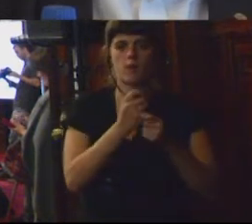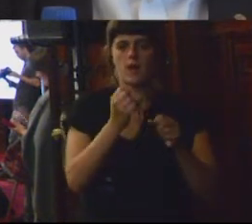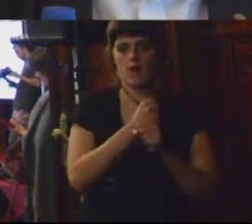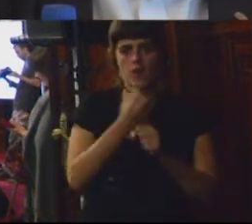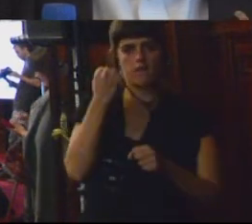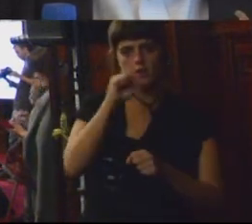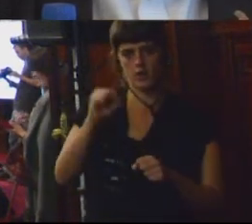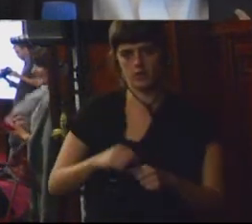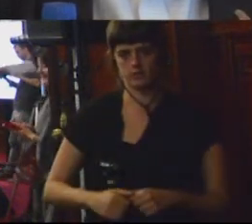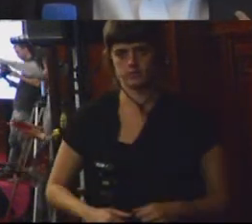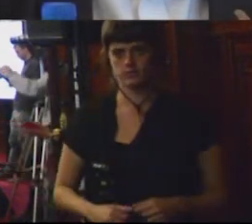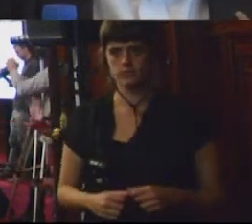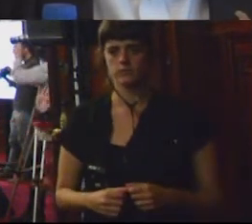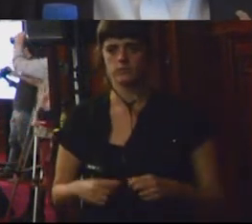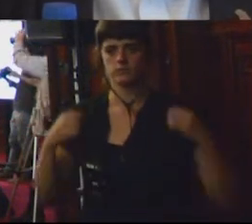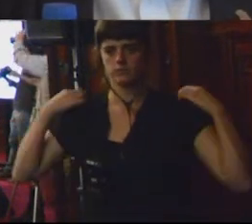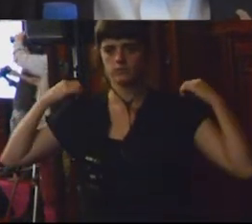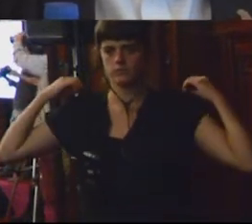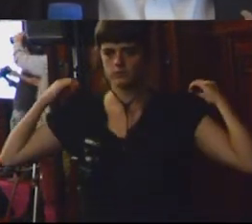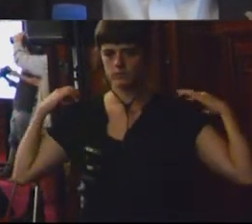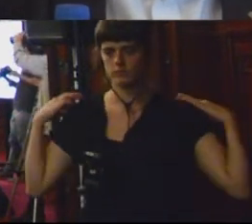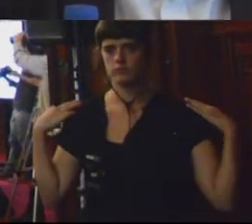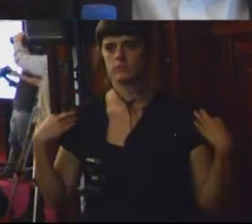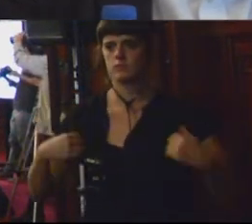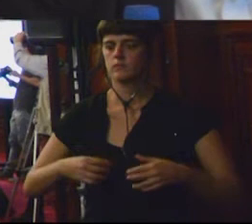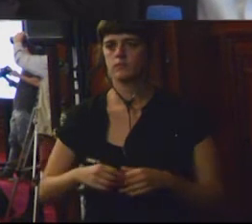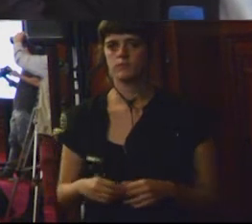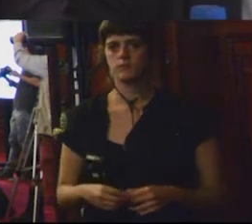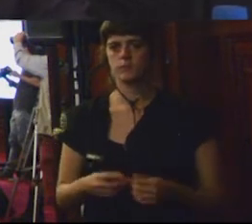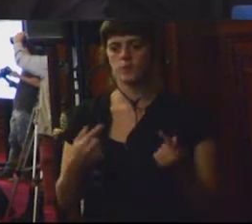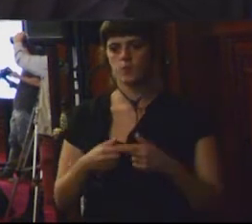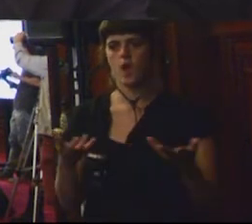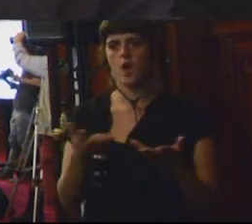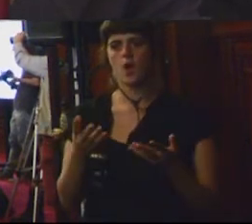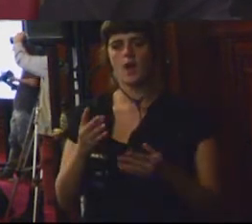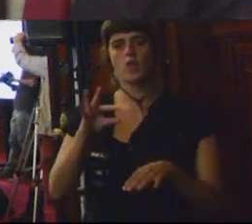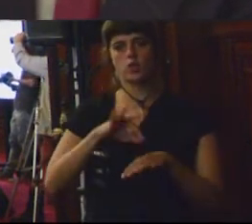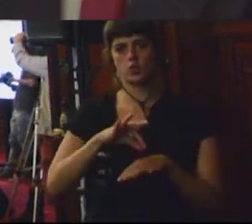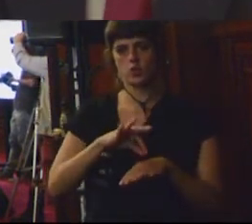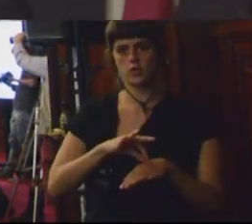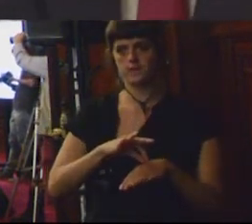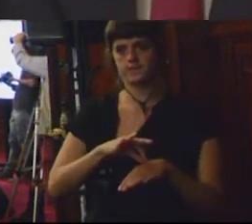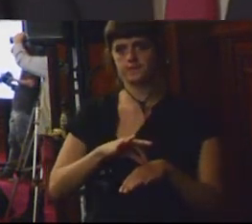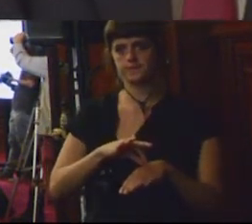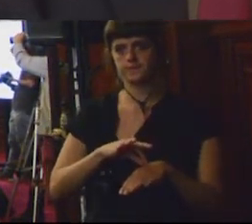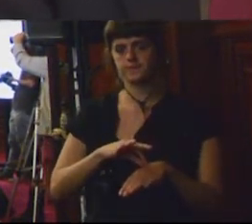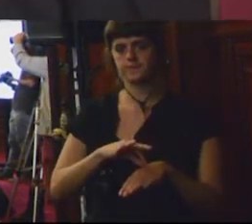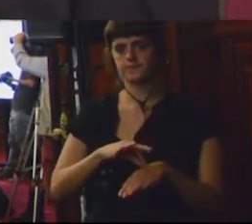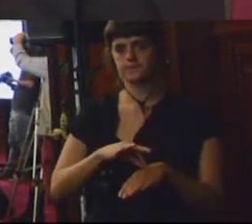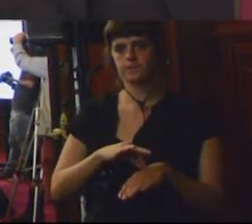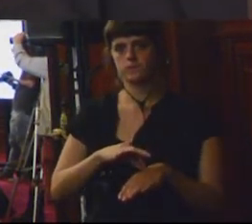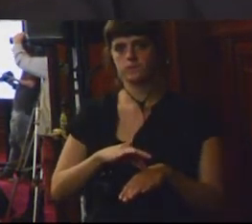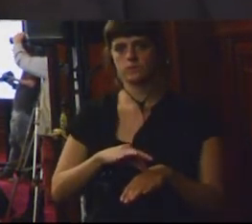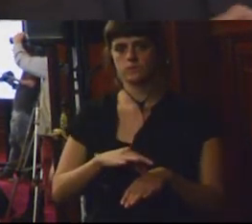Passo, então, a nobre doutora... Passou, então, a palavra à doutora. Da Associação Nacional dos Magistrados Trabalhistas do Brasil, Ana